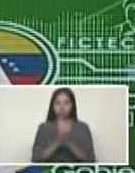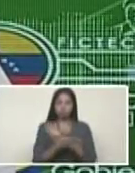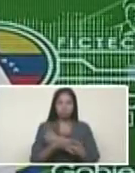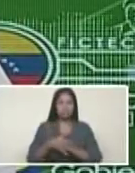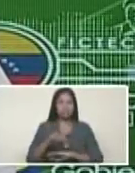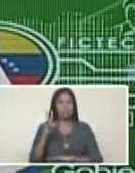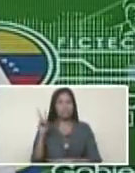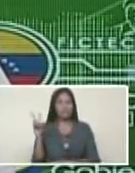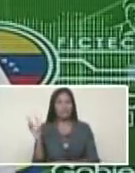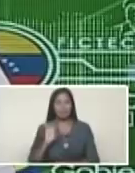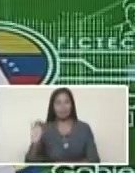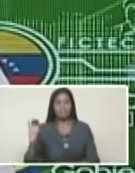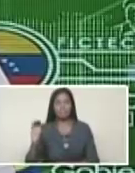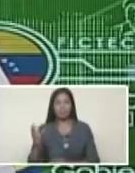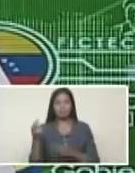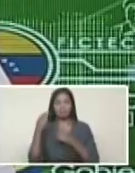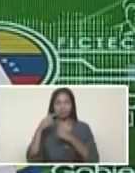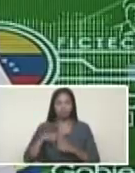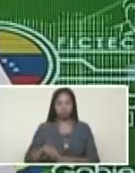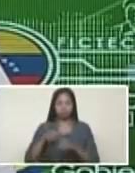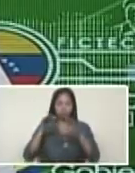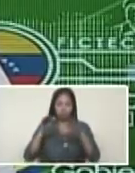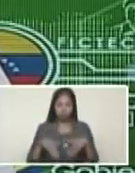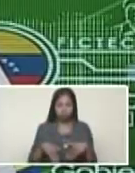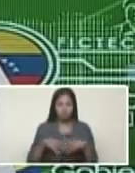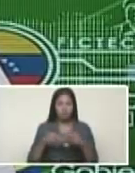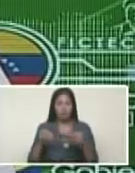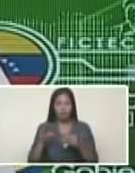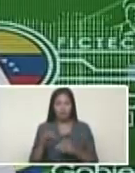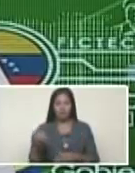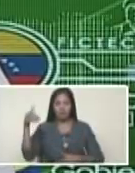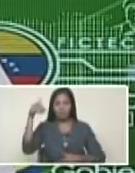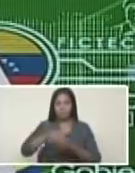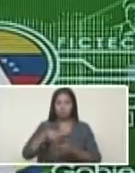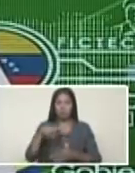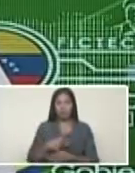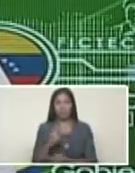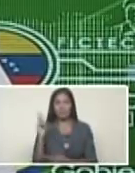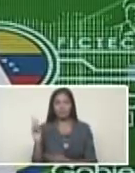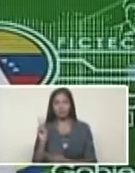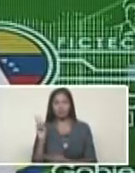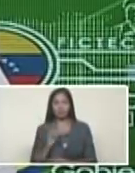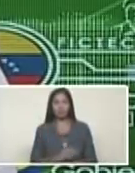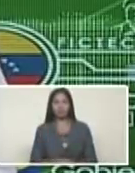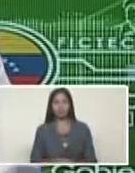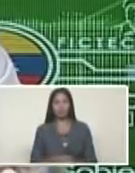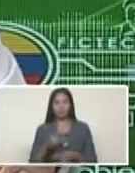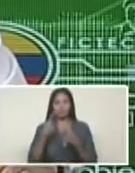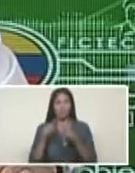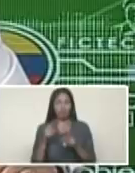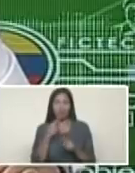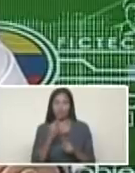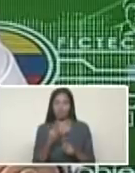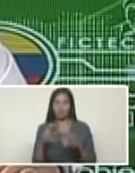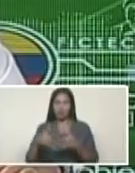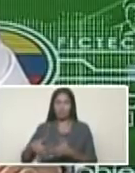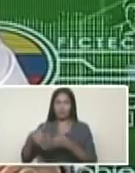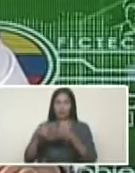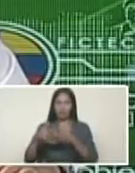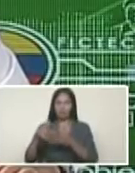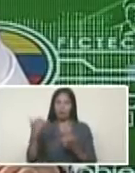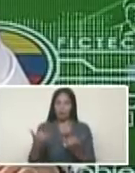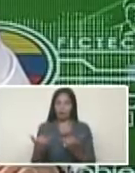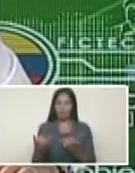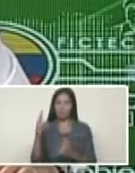país, rendir ese país y colonizar ese país. Pero le decimos al imperialismo,